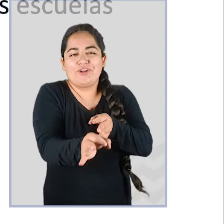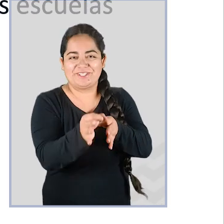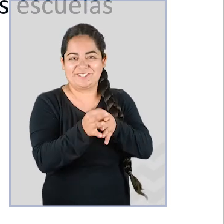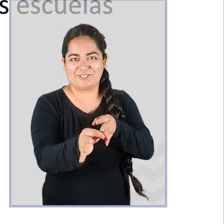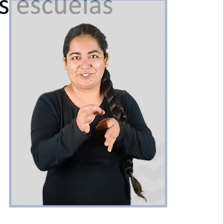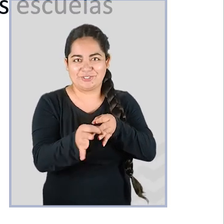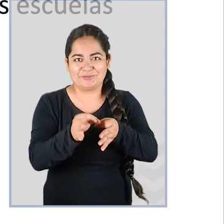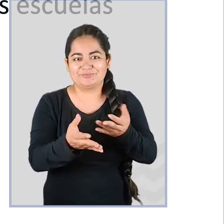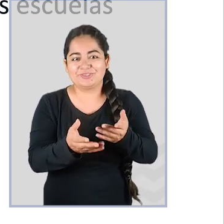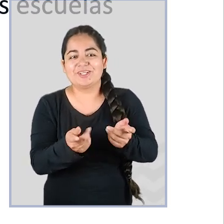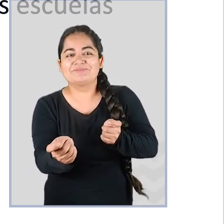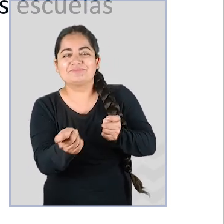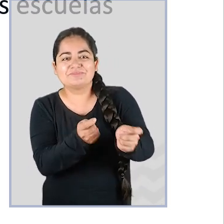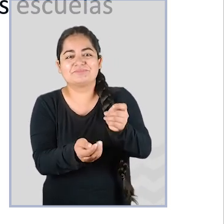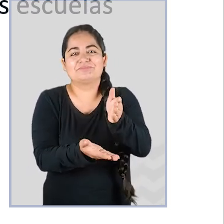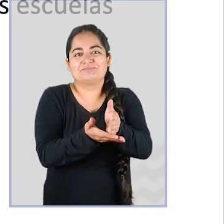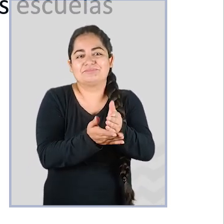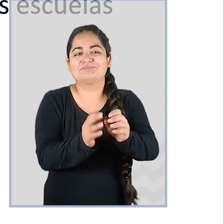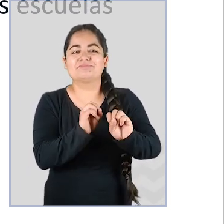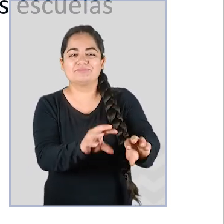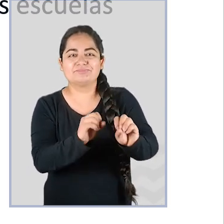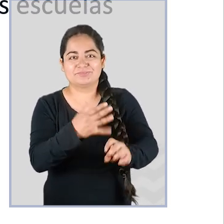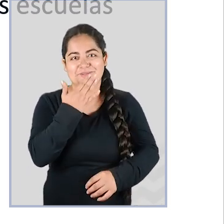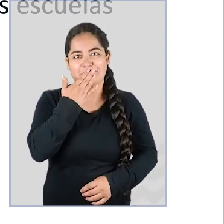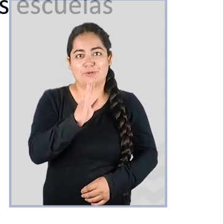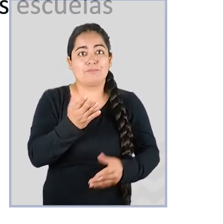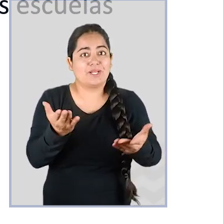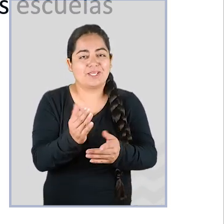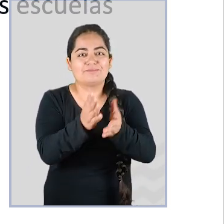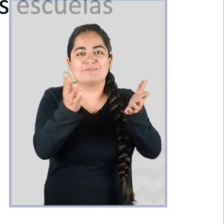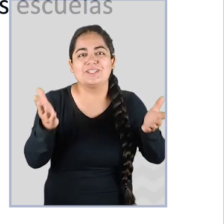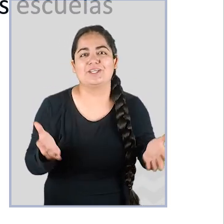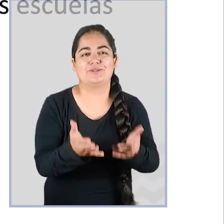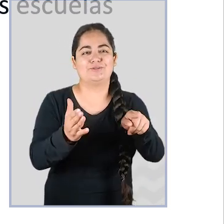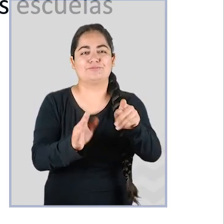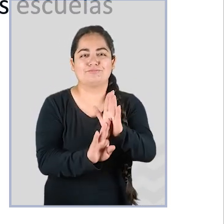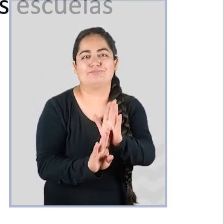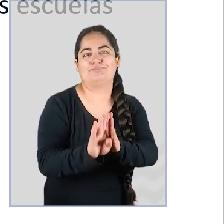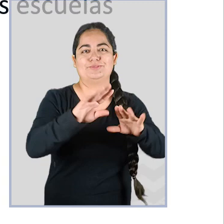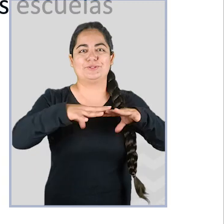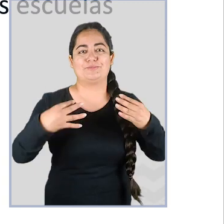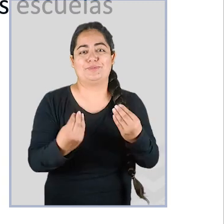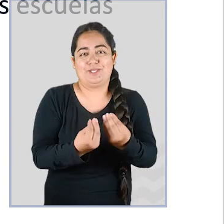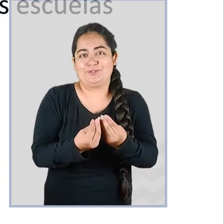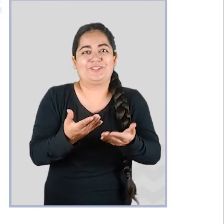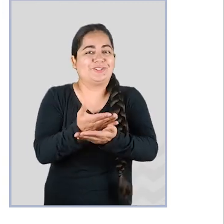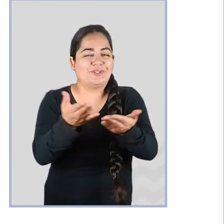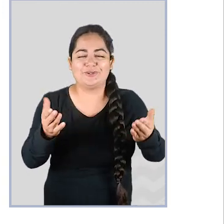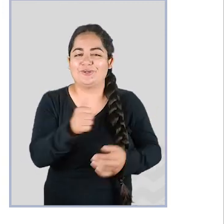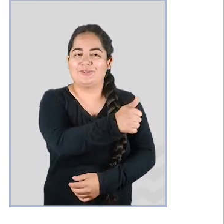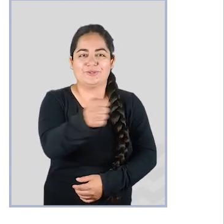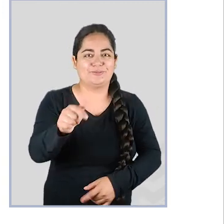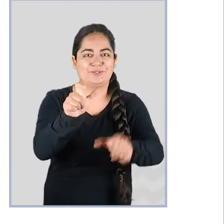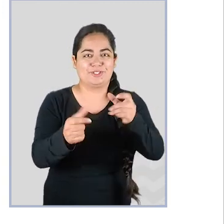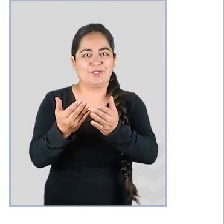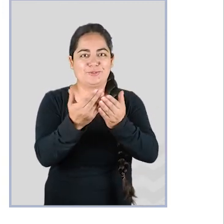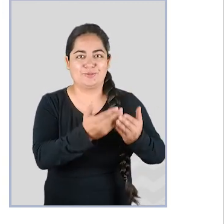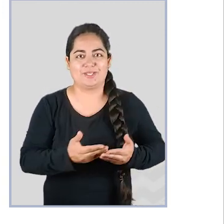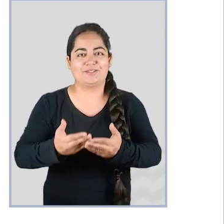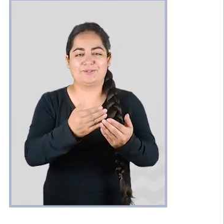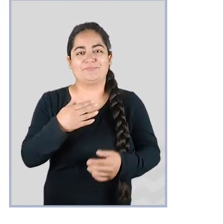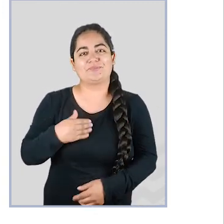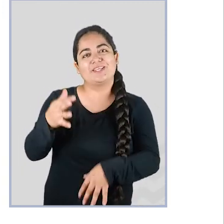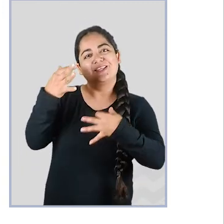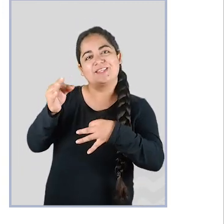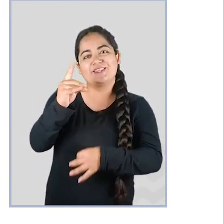adecuada gestión pedagógica en este ámbito, con el fin de propiciar el desarrollo integral de los y las estudiantes. Sobre la relación del